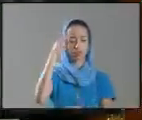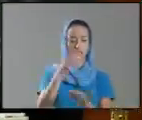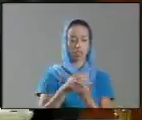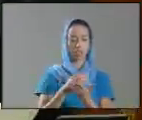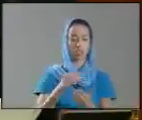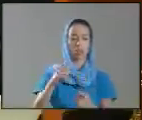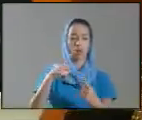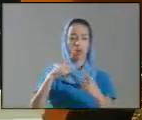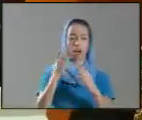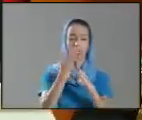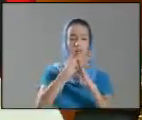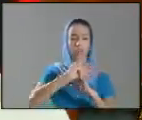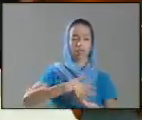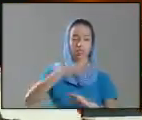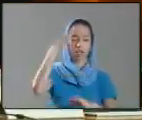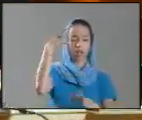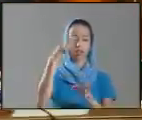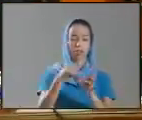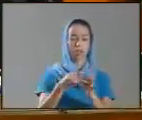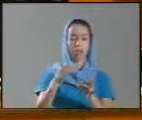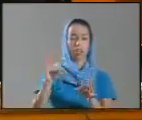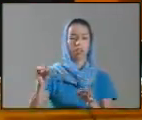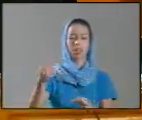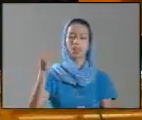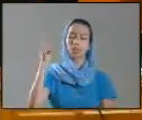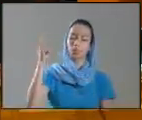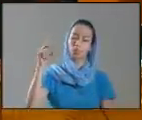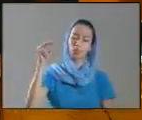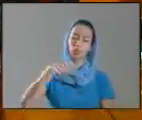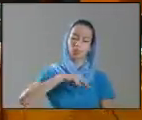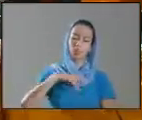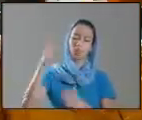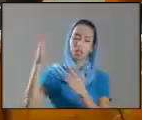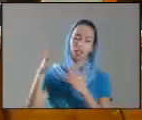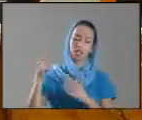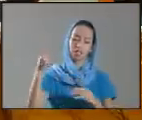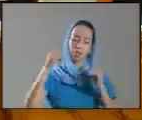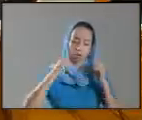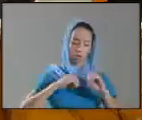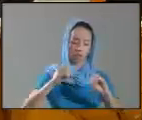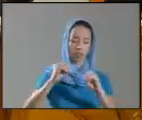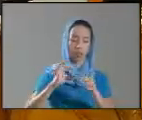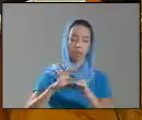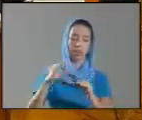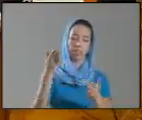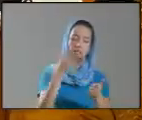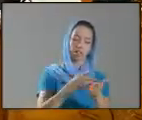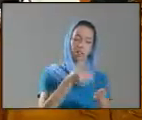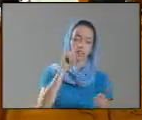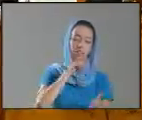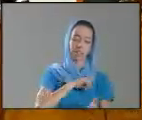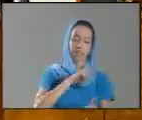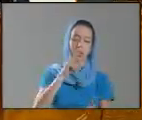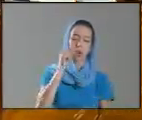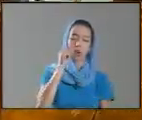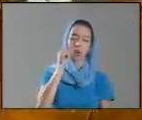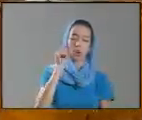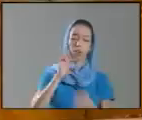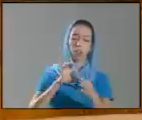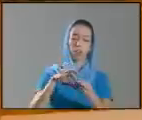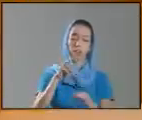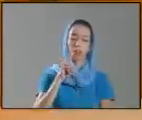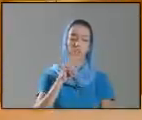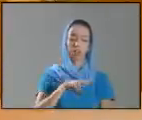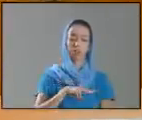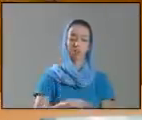poderosísimo de tu Hijo amado. Te lo pedimos, Señor, creyendo por la fe, que tú nos